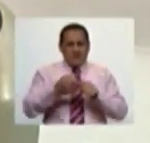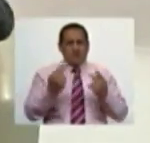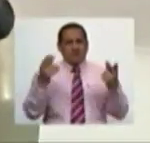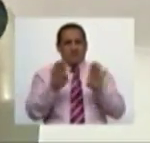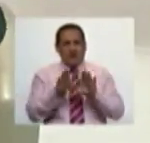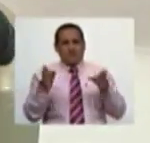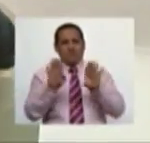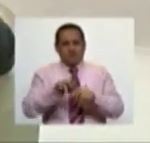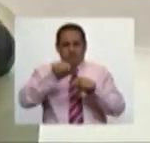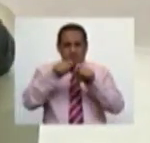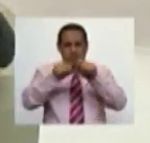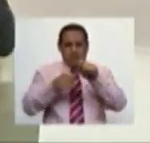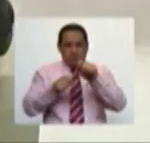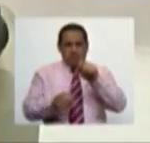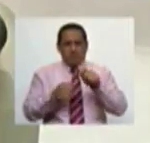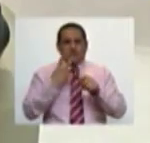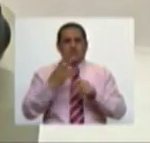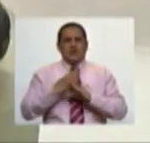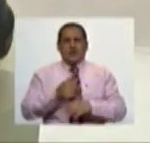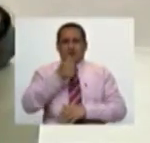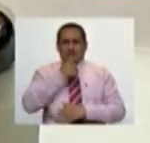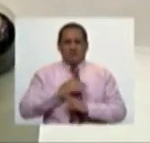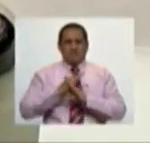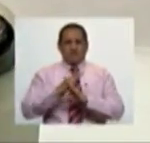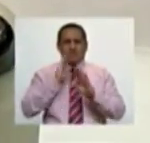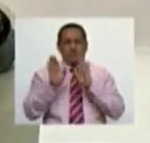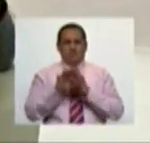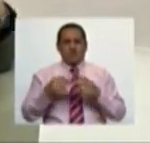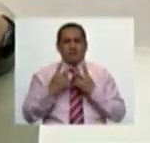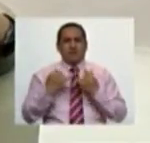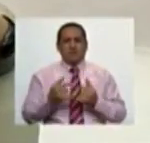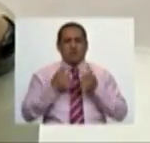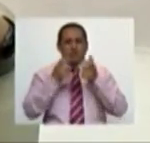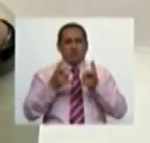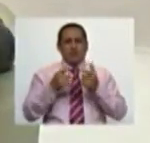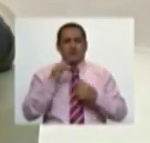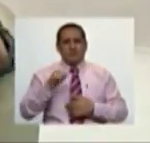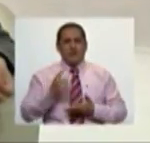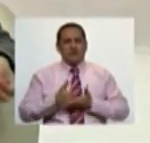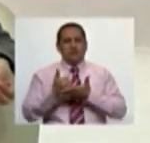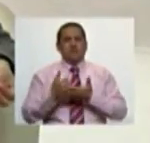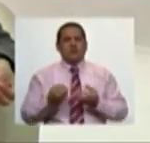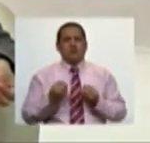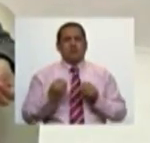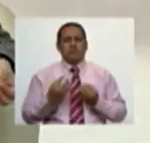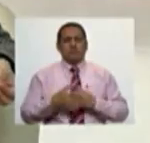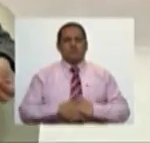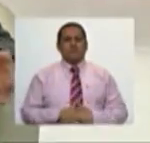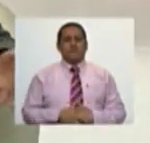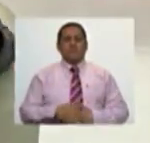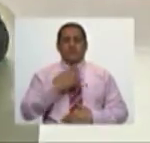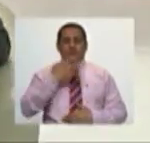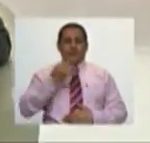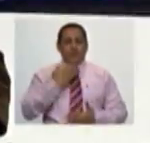hasta las rejas y los cerrojos a resistirnos un poco a este tipo de vigilancia, que al final sí ayuda, ¿no?